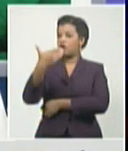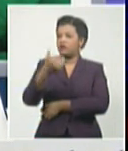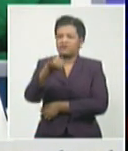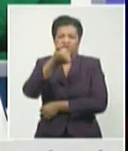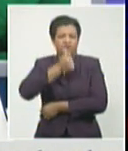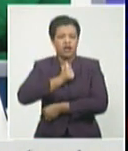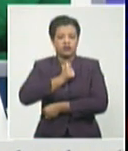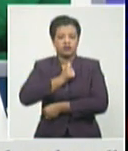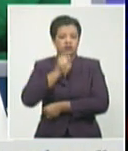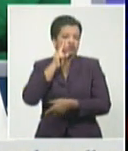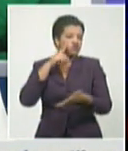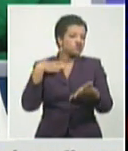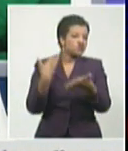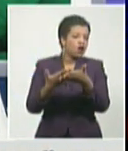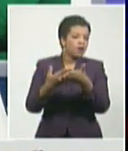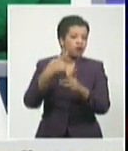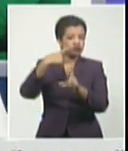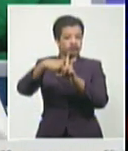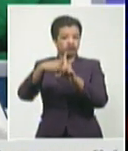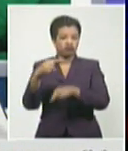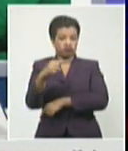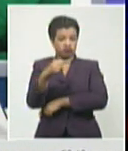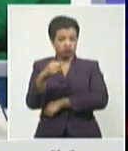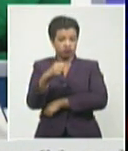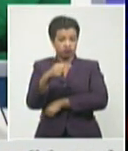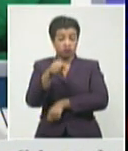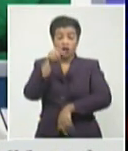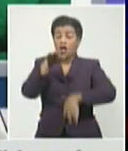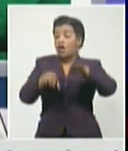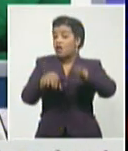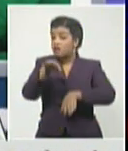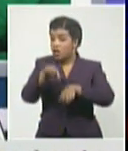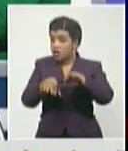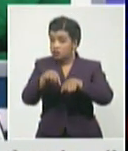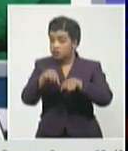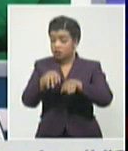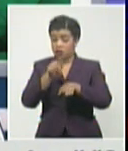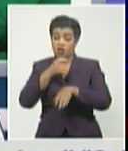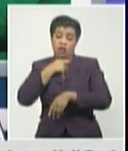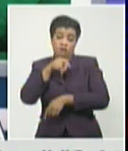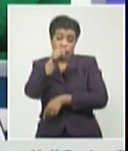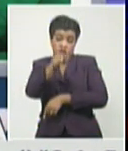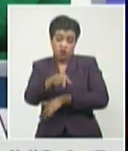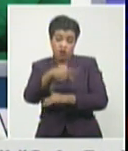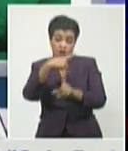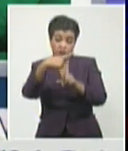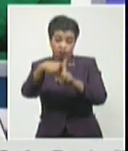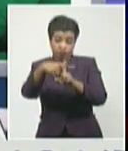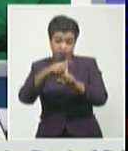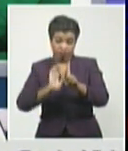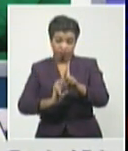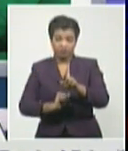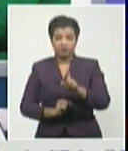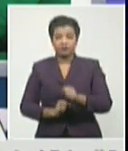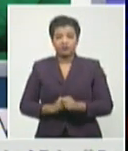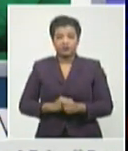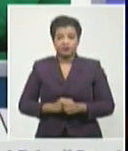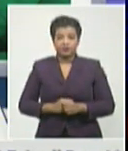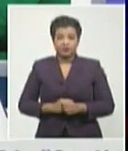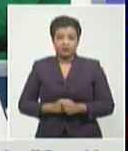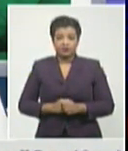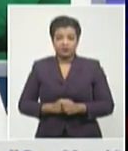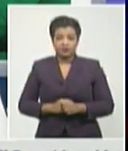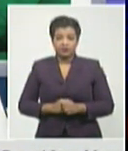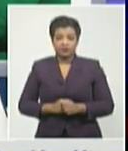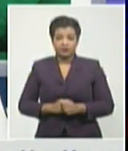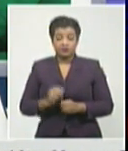la positividad hay veces que tú resultas positivo en un momento determinado y al corto tiempo